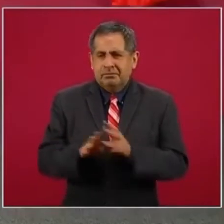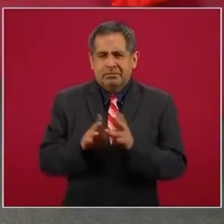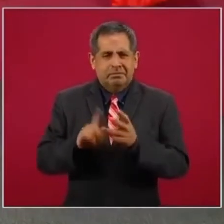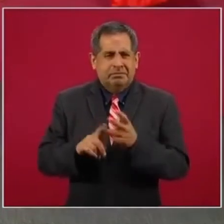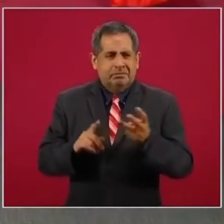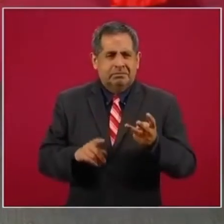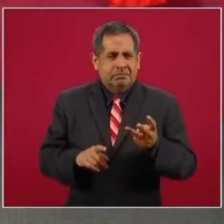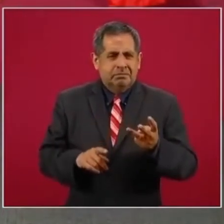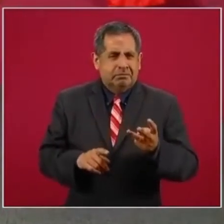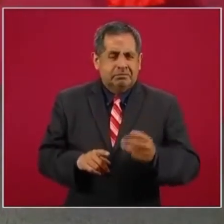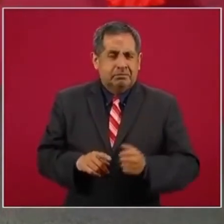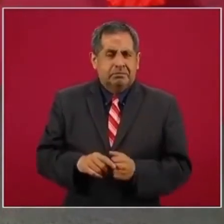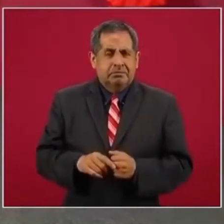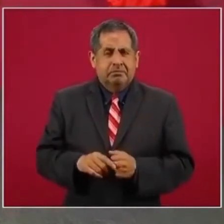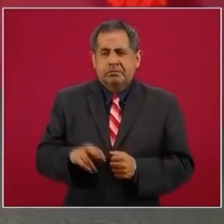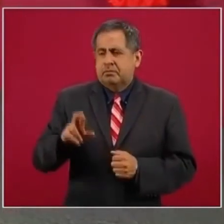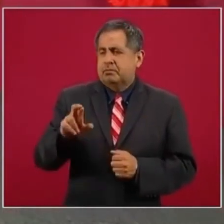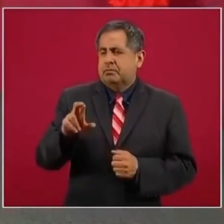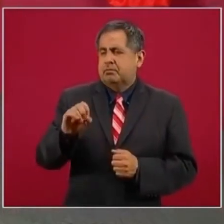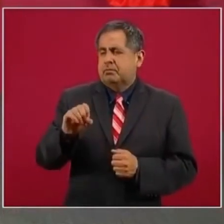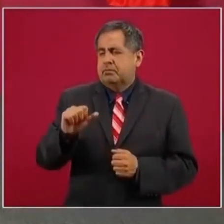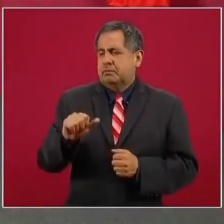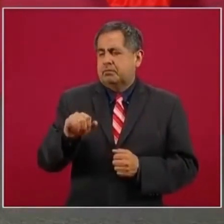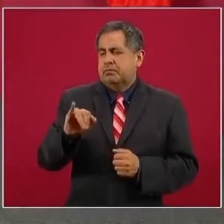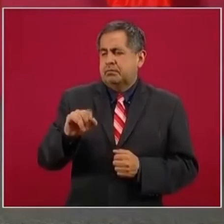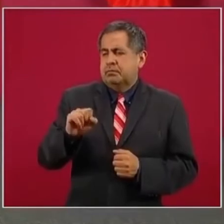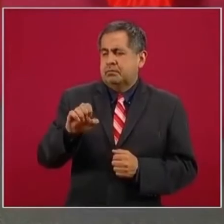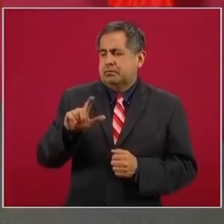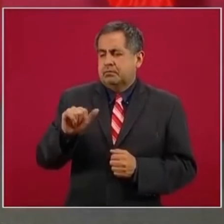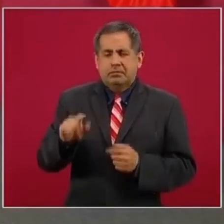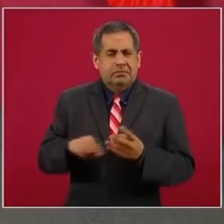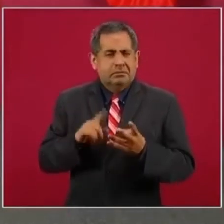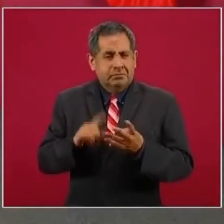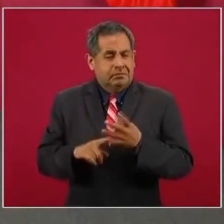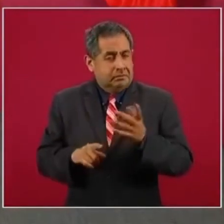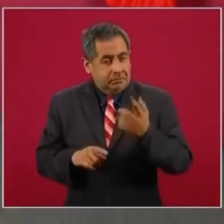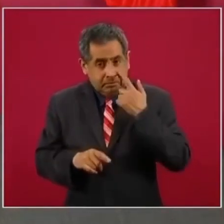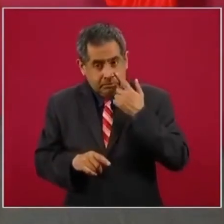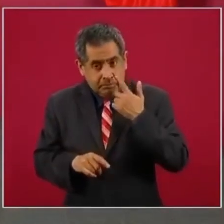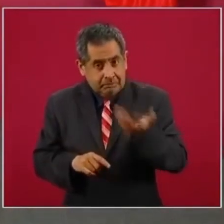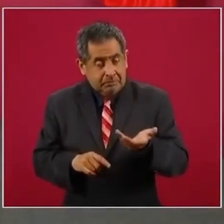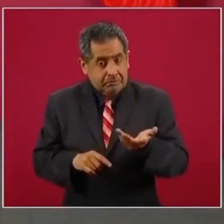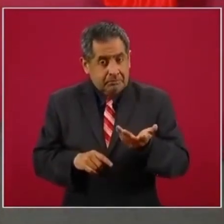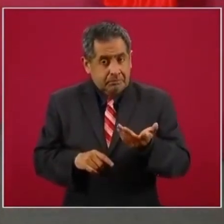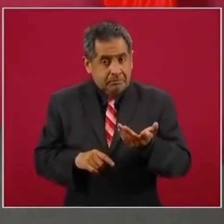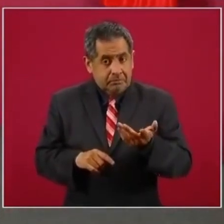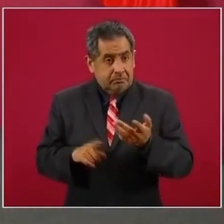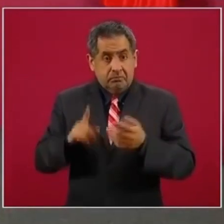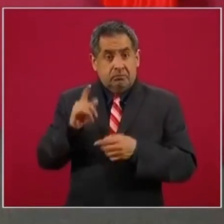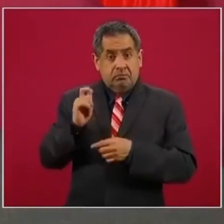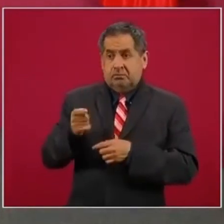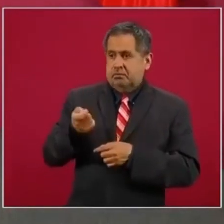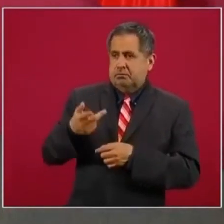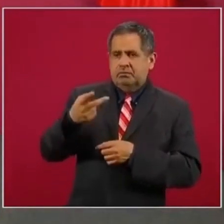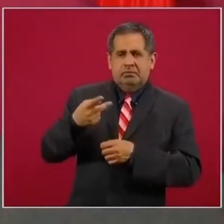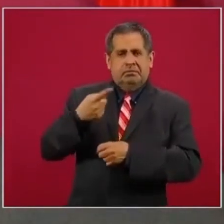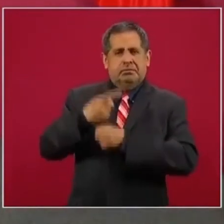como Rosa Isela. Y fíjense que no están en el primer nivel,